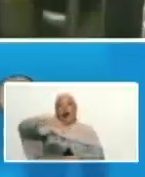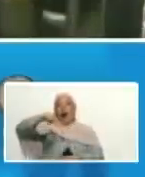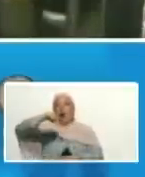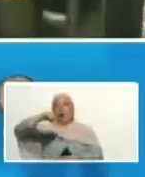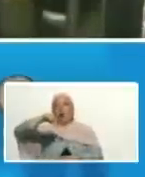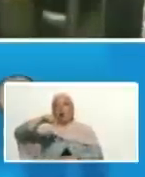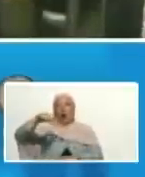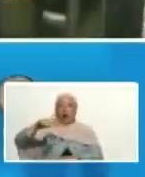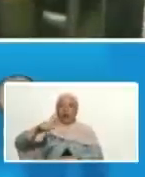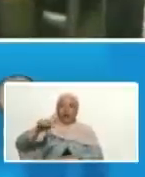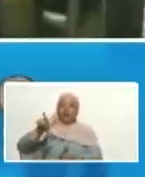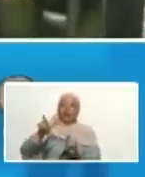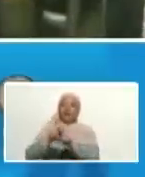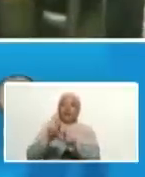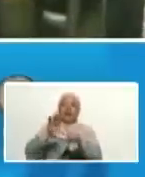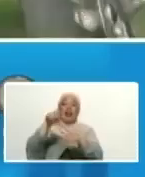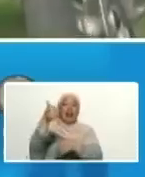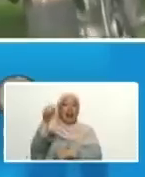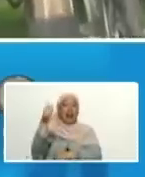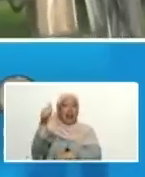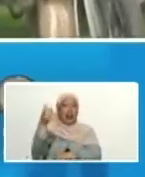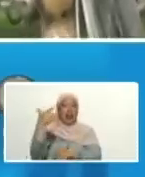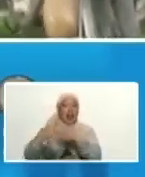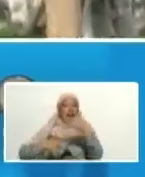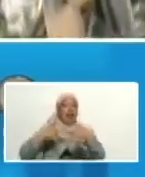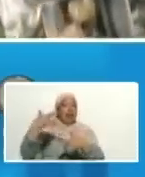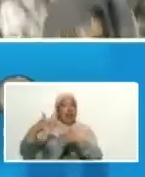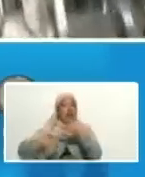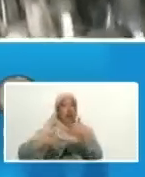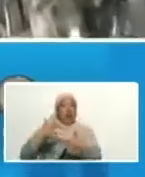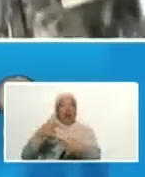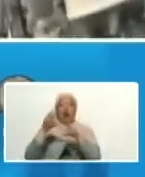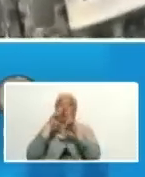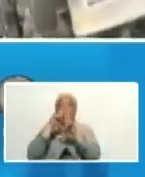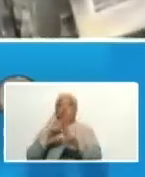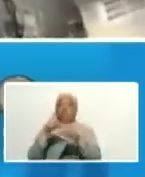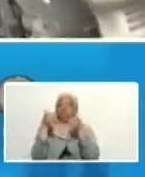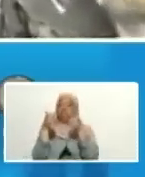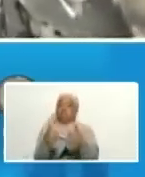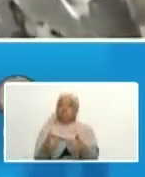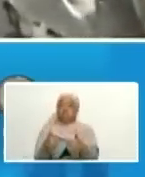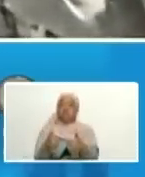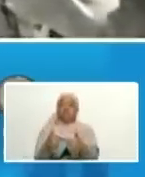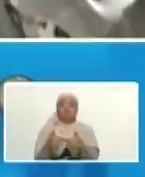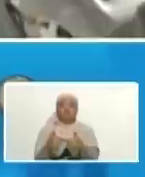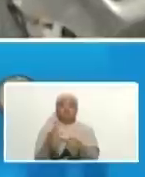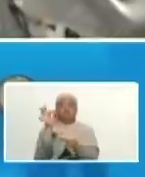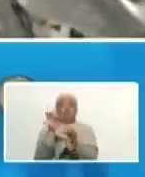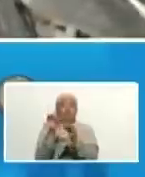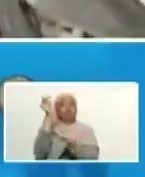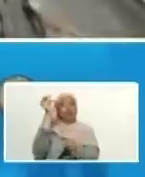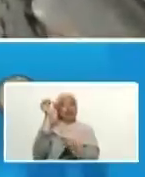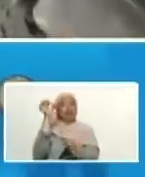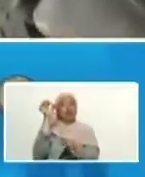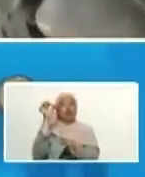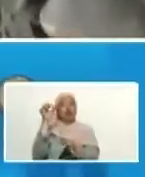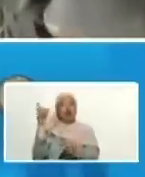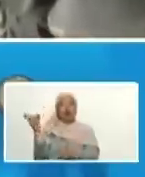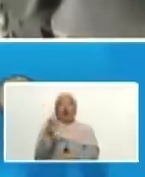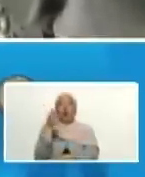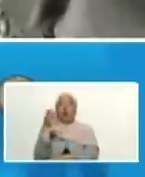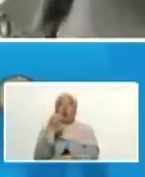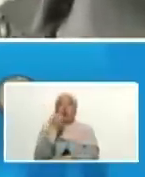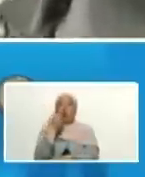operaciones desplegadas con grandes éxitos en la recuperación de